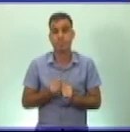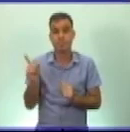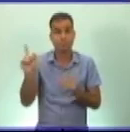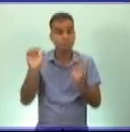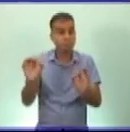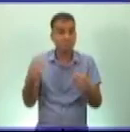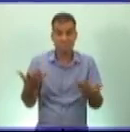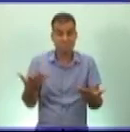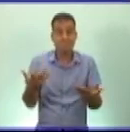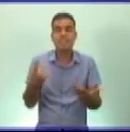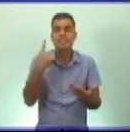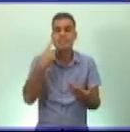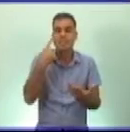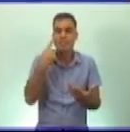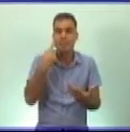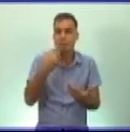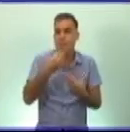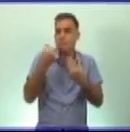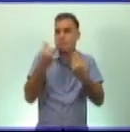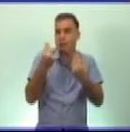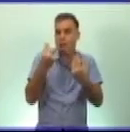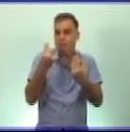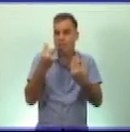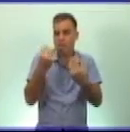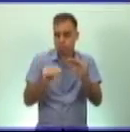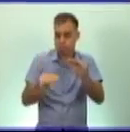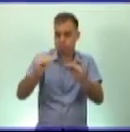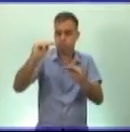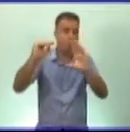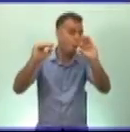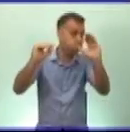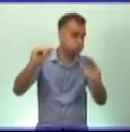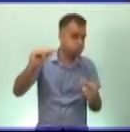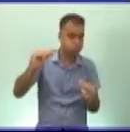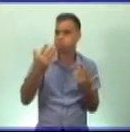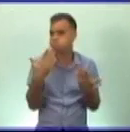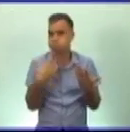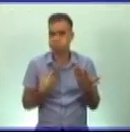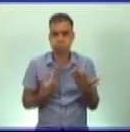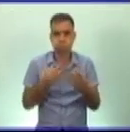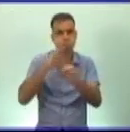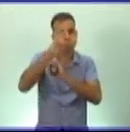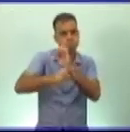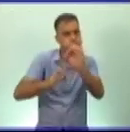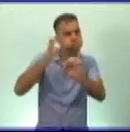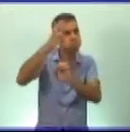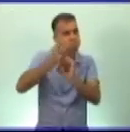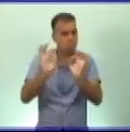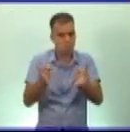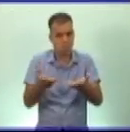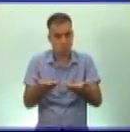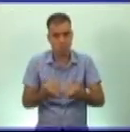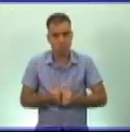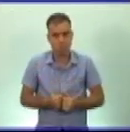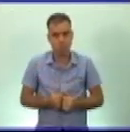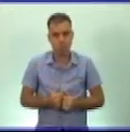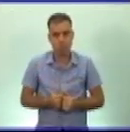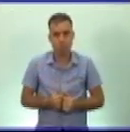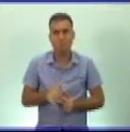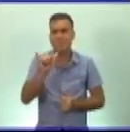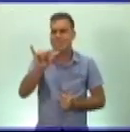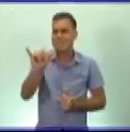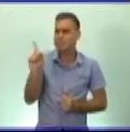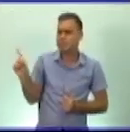por la pérdida y la ganancia real o aparente de electrones. Y fíjense que digo y. ¿Por qué? Porque